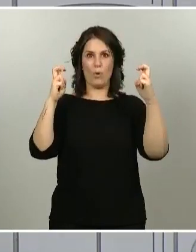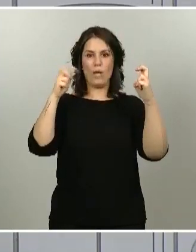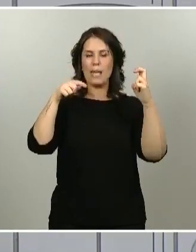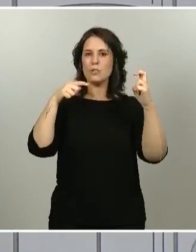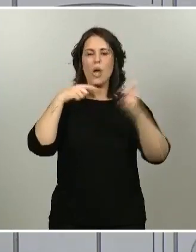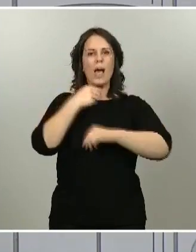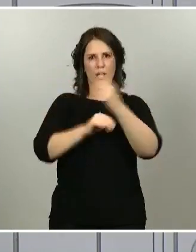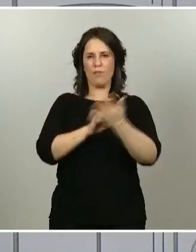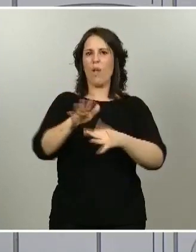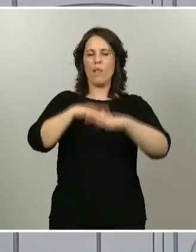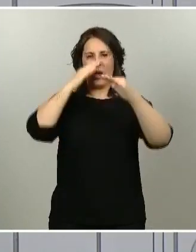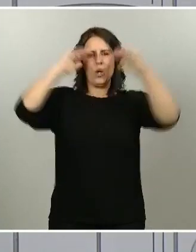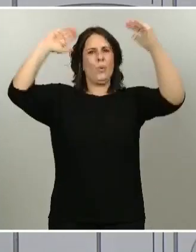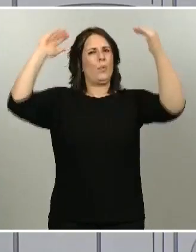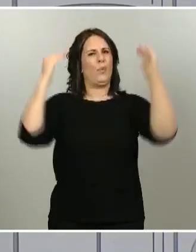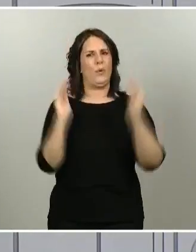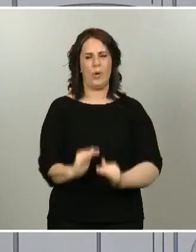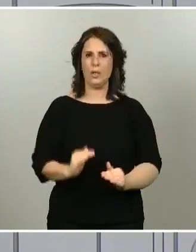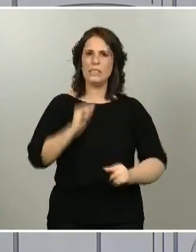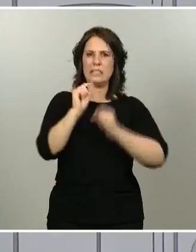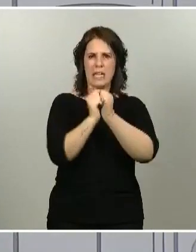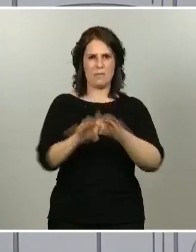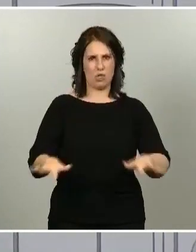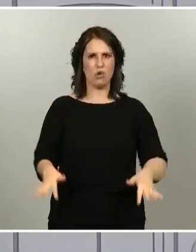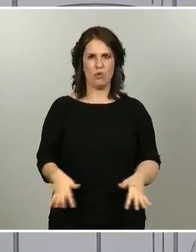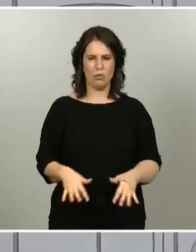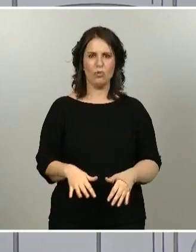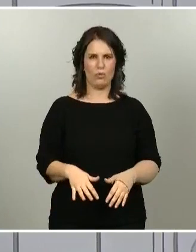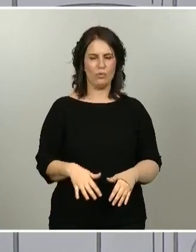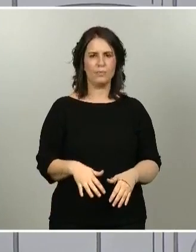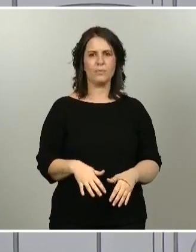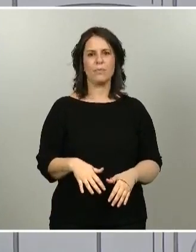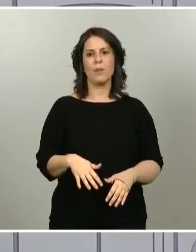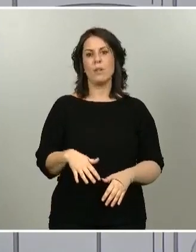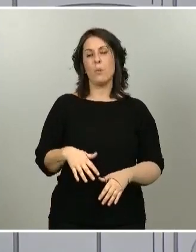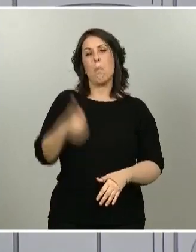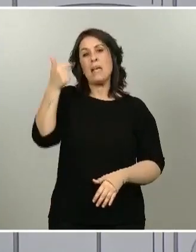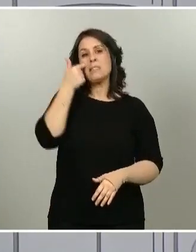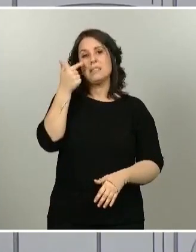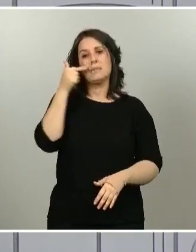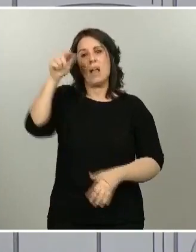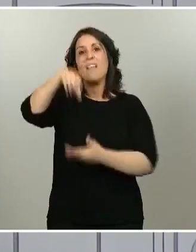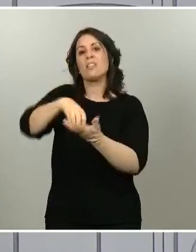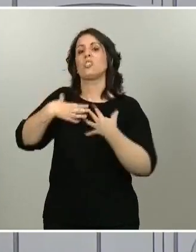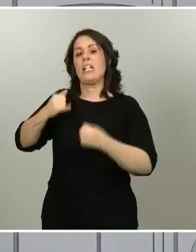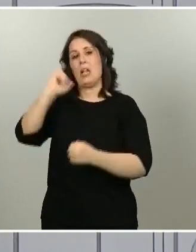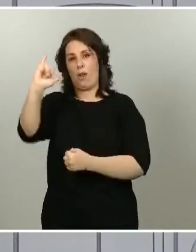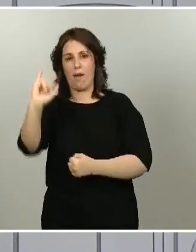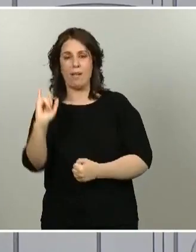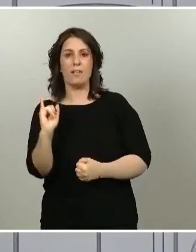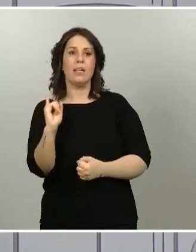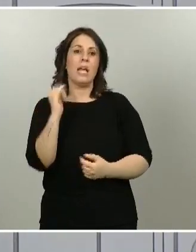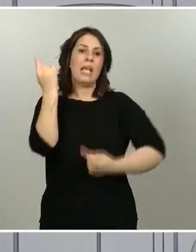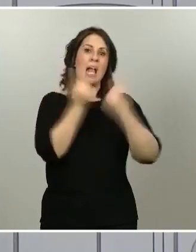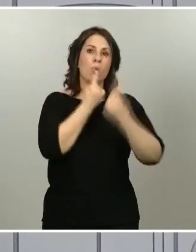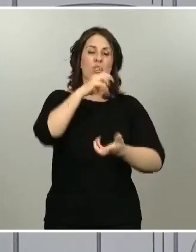fuera de los lugares donde se concentran los casos, que son en principio los centros sanitarios y en algunos casos algunos centros